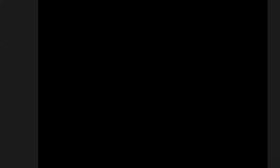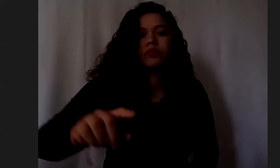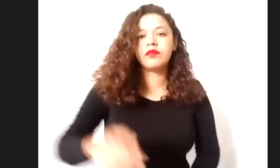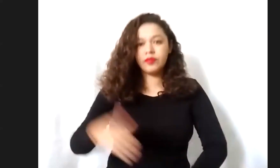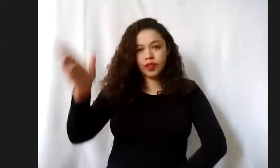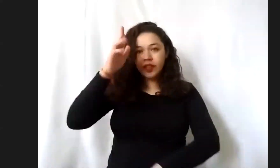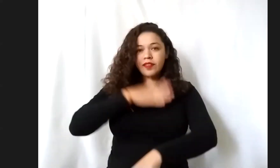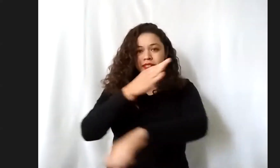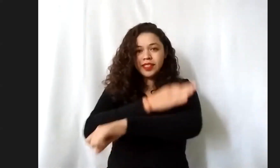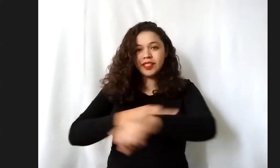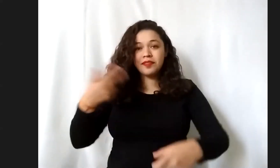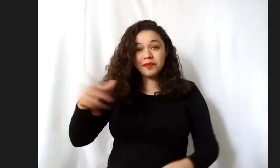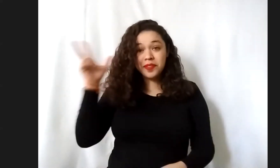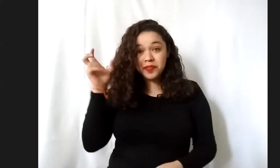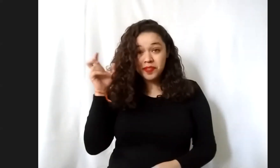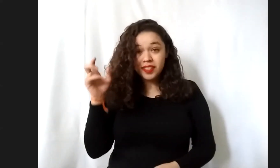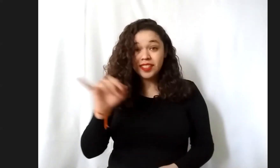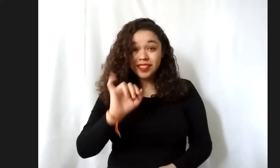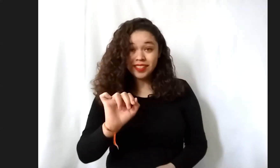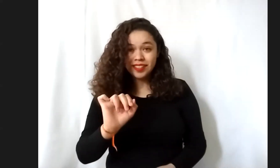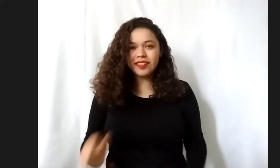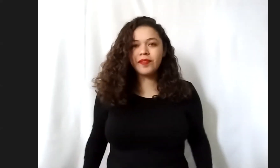Sí, muy Sí, bien.